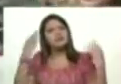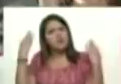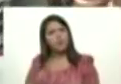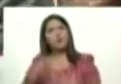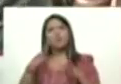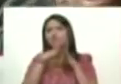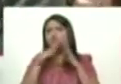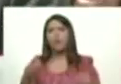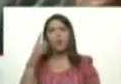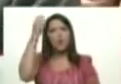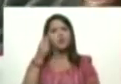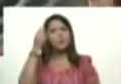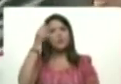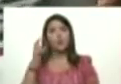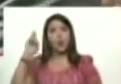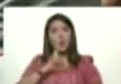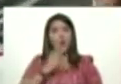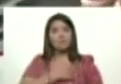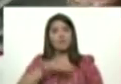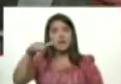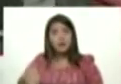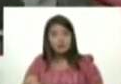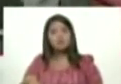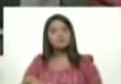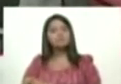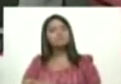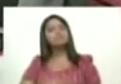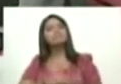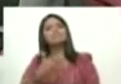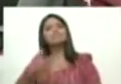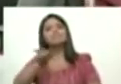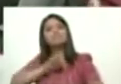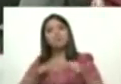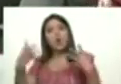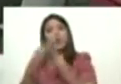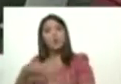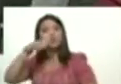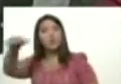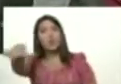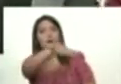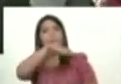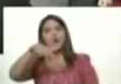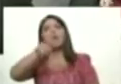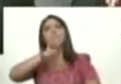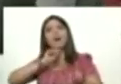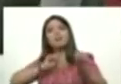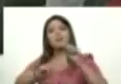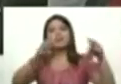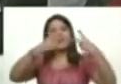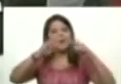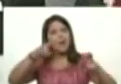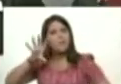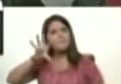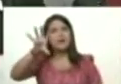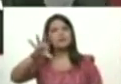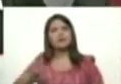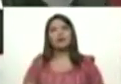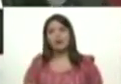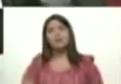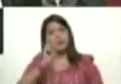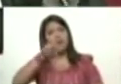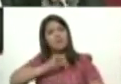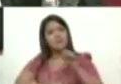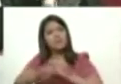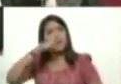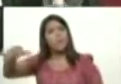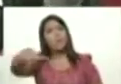que los diputados y las diputadas bolivarianas vamos a estar al lado de ese pueblo para defender la patria, para defender el pueblo